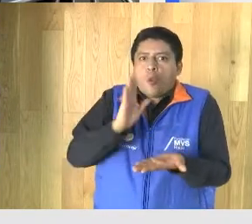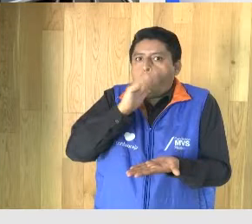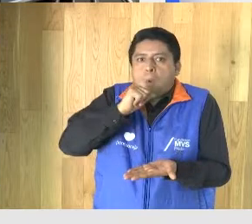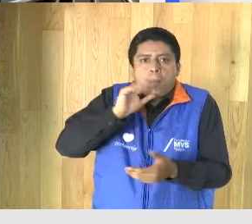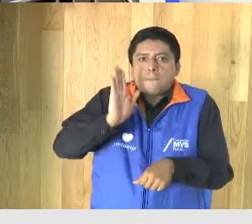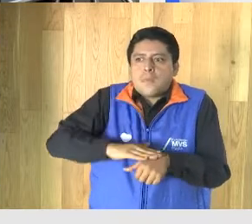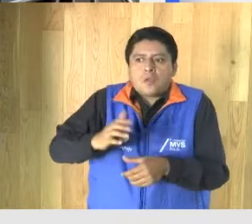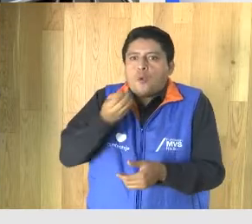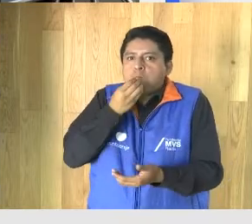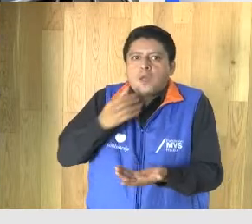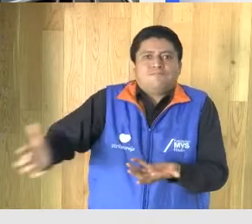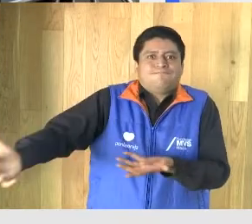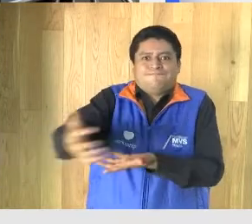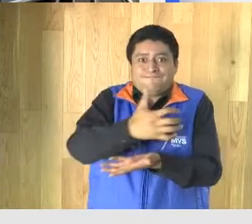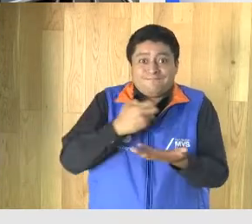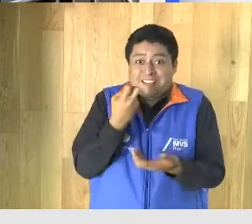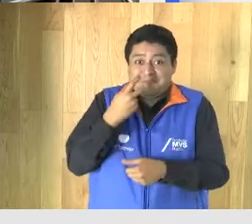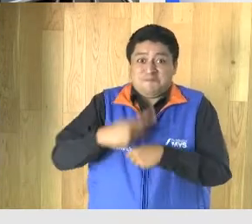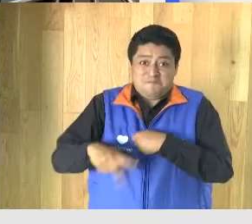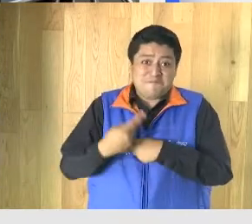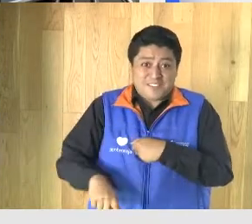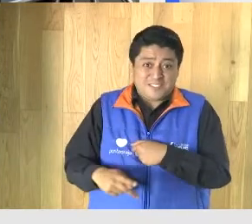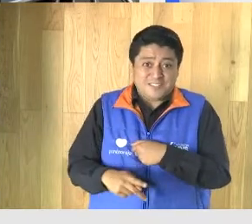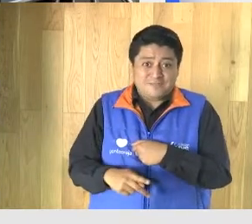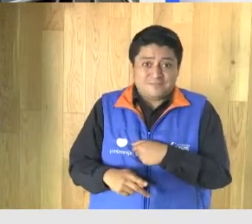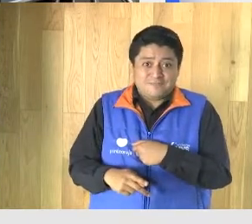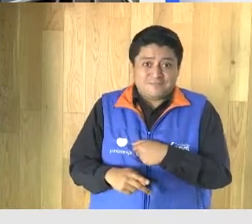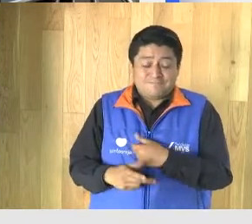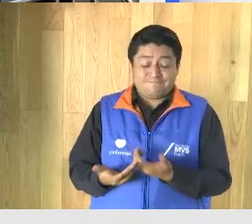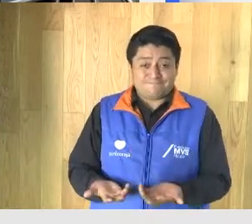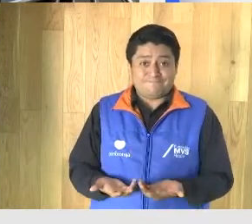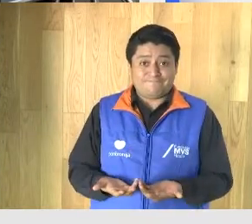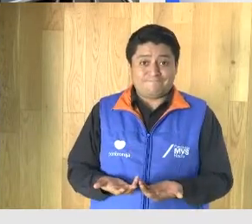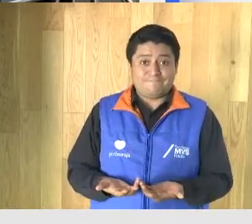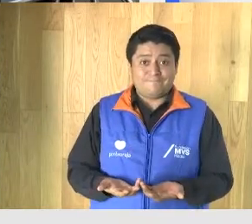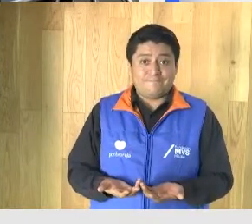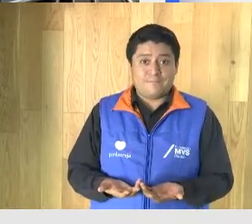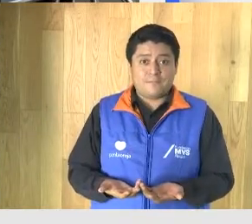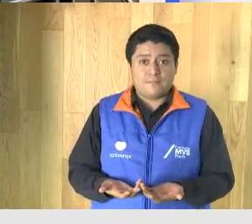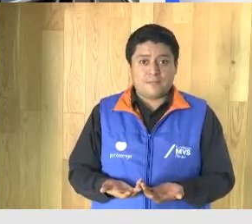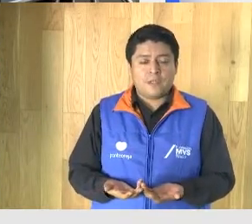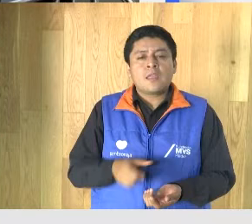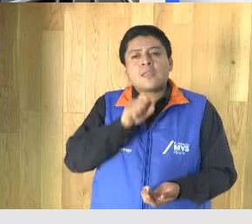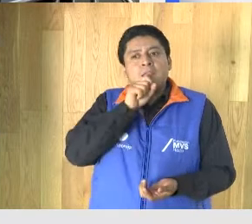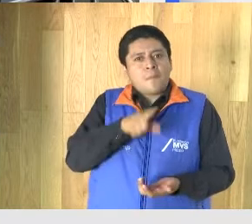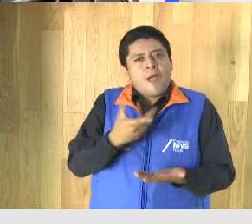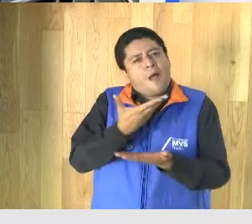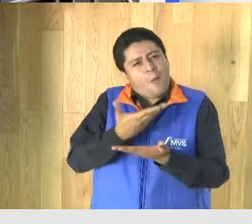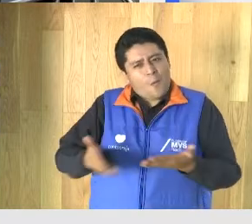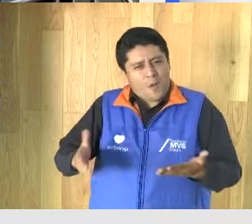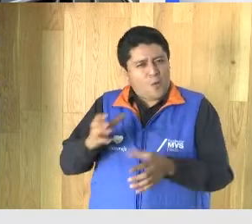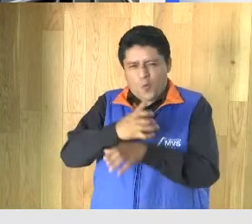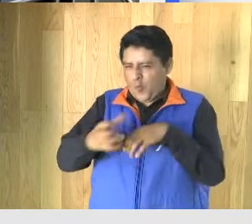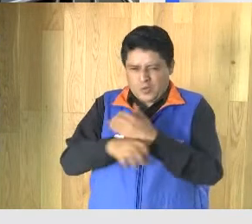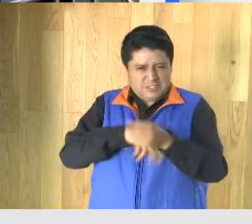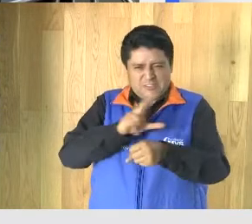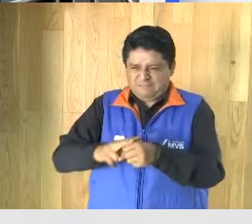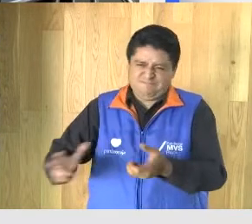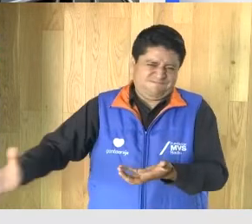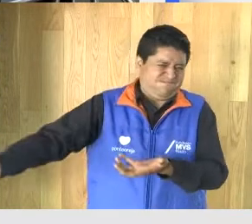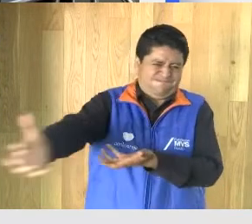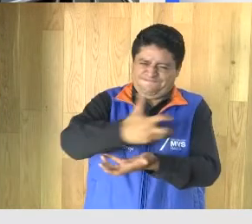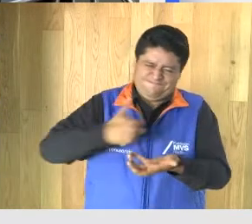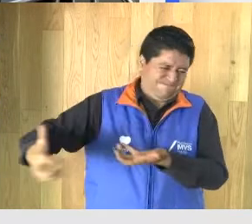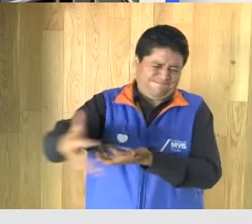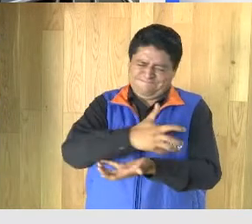Pero esto aguas arriba, ¿no? Si vemos todo lo que tiene que ver con la extracción de recursos naturales, pero si nos vamos aguas